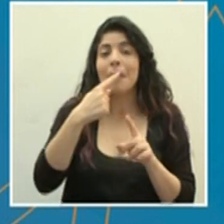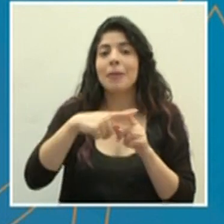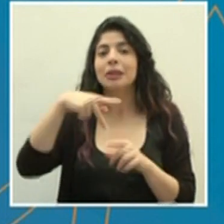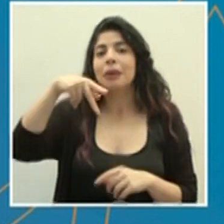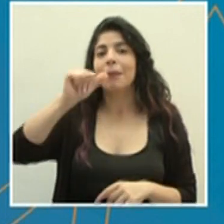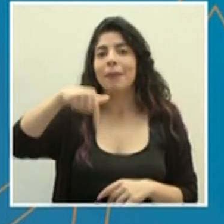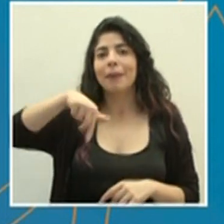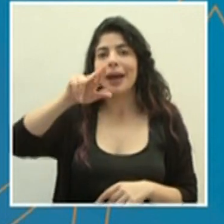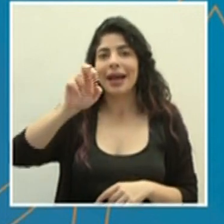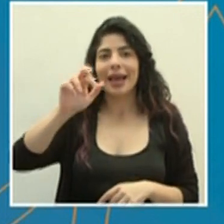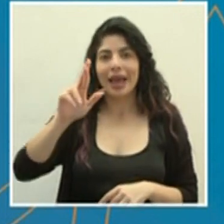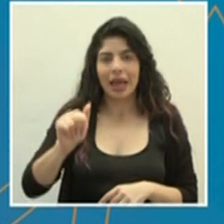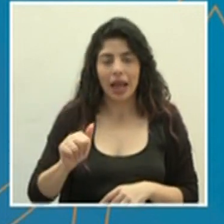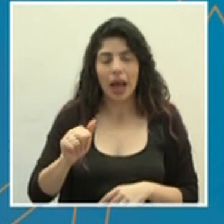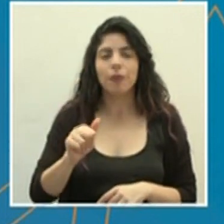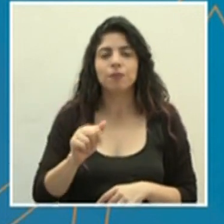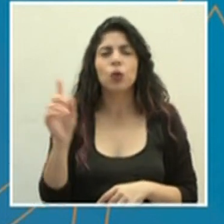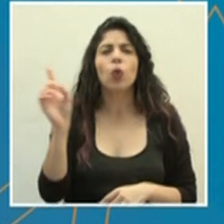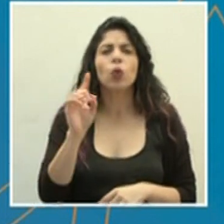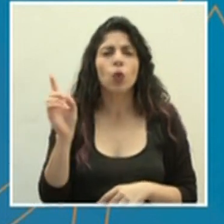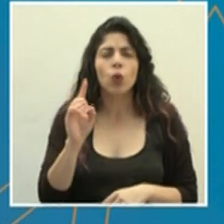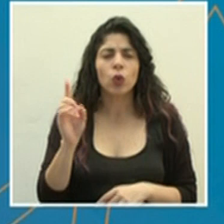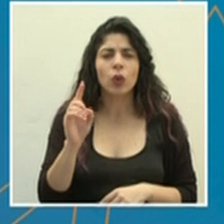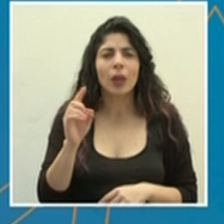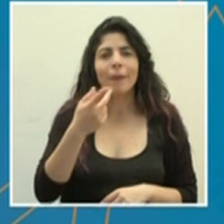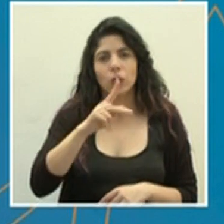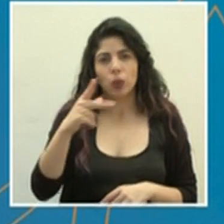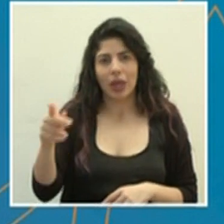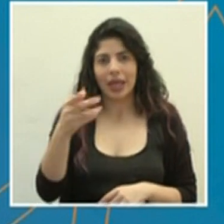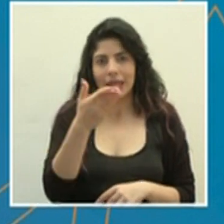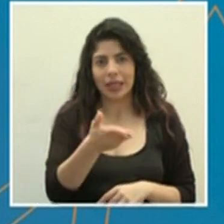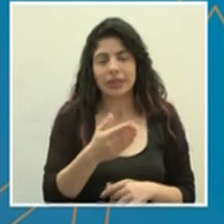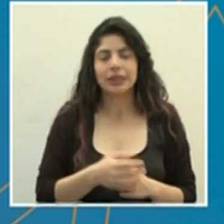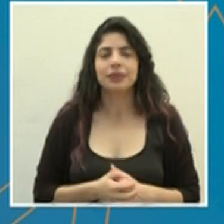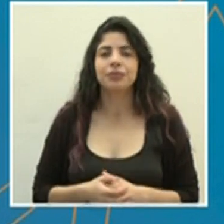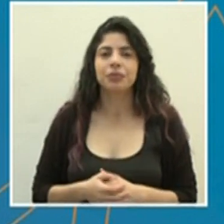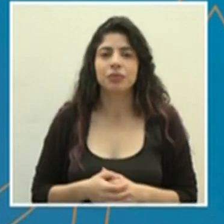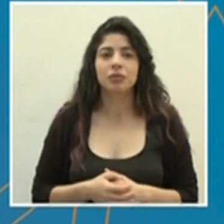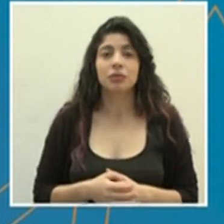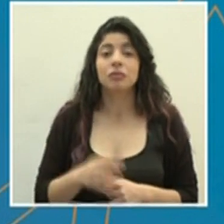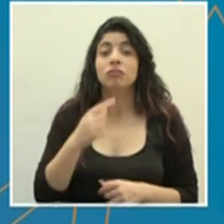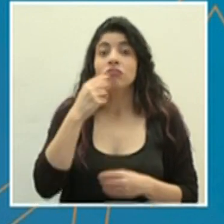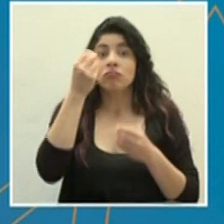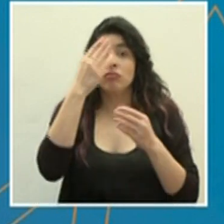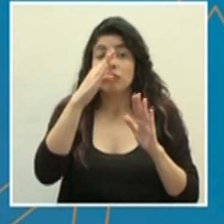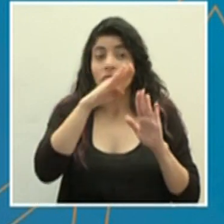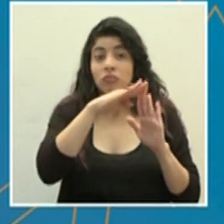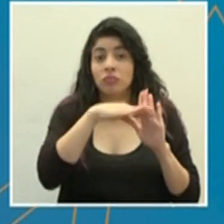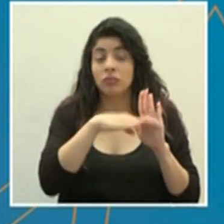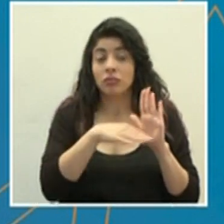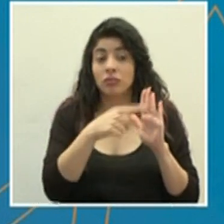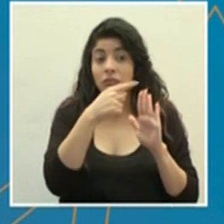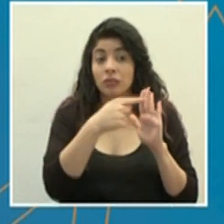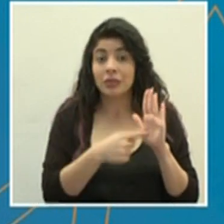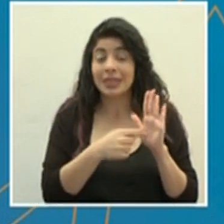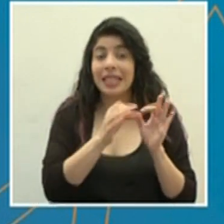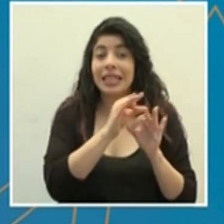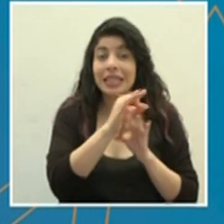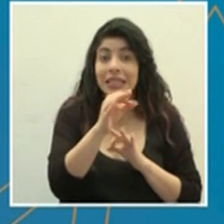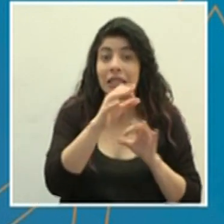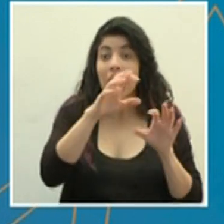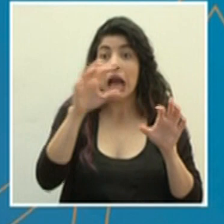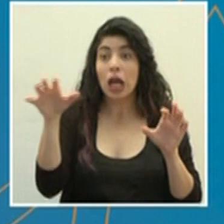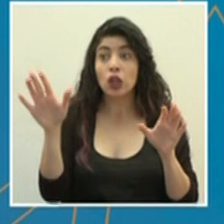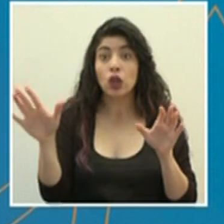Paquera en el Cantón de Punta Arenas. Mencionar que en los distritos y cantones que se